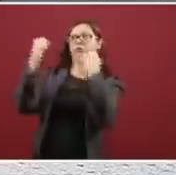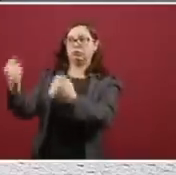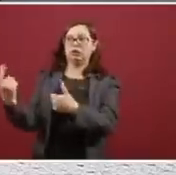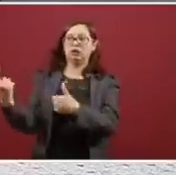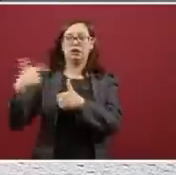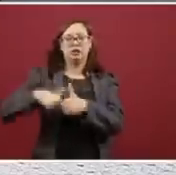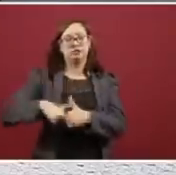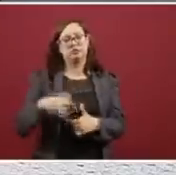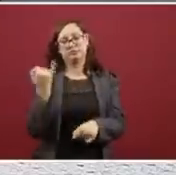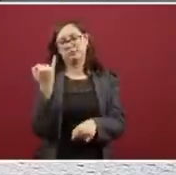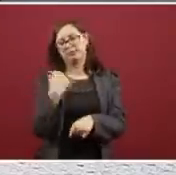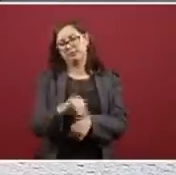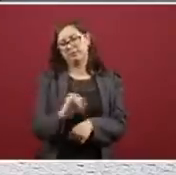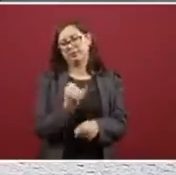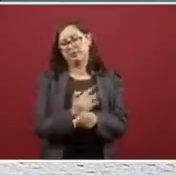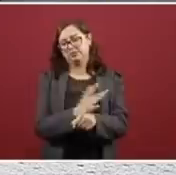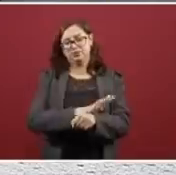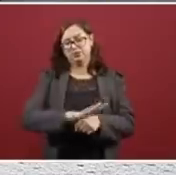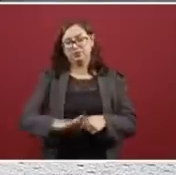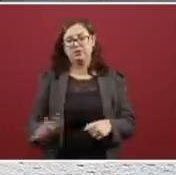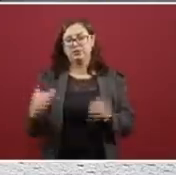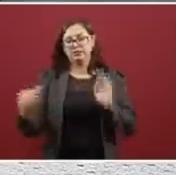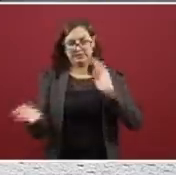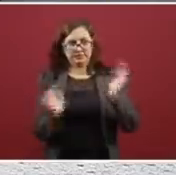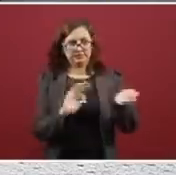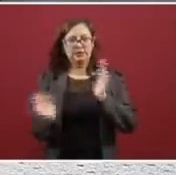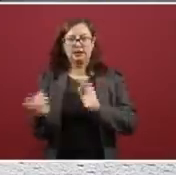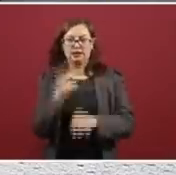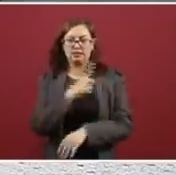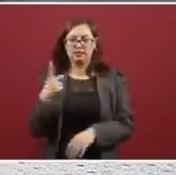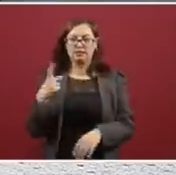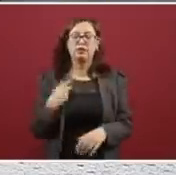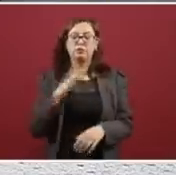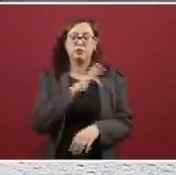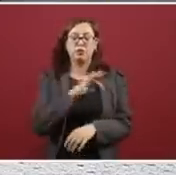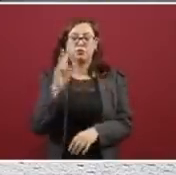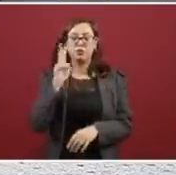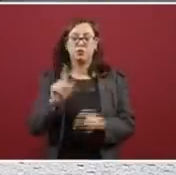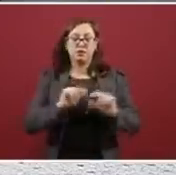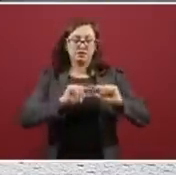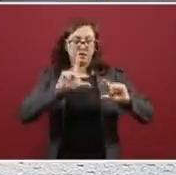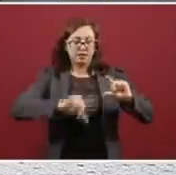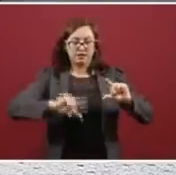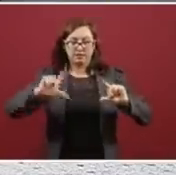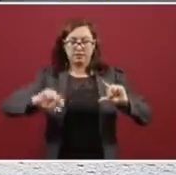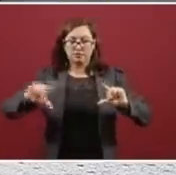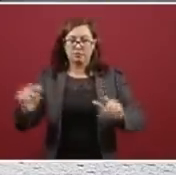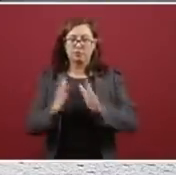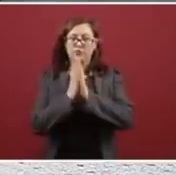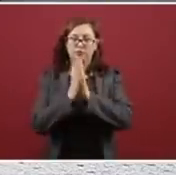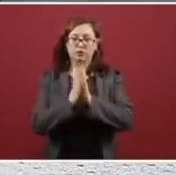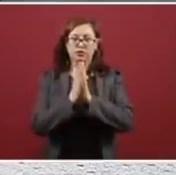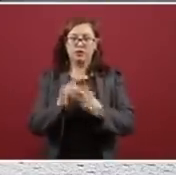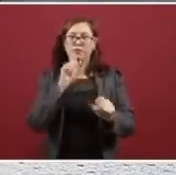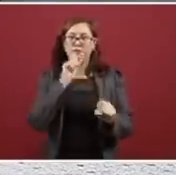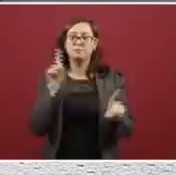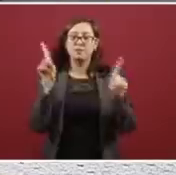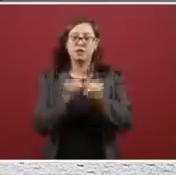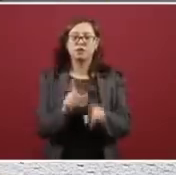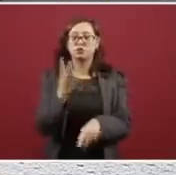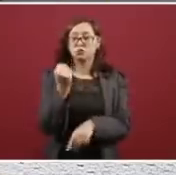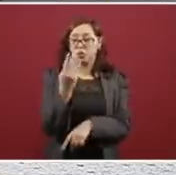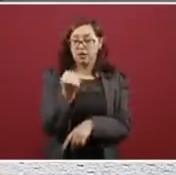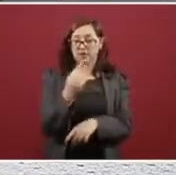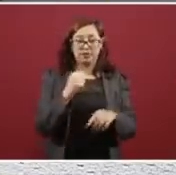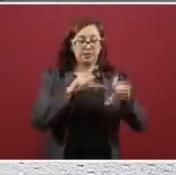a cargar combustible entonces si vemos esa esas tablas por favor también son nueve tablas